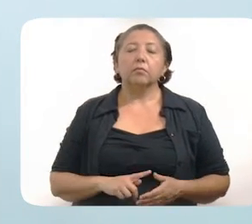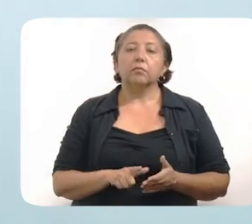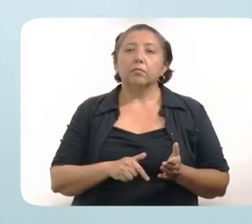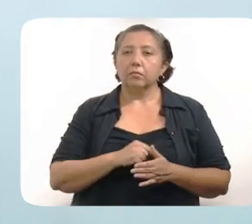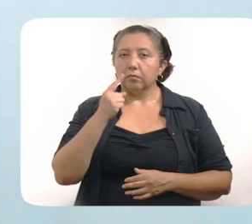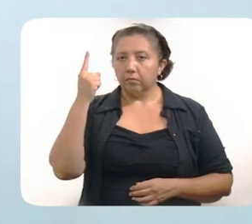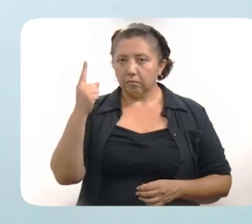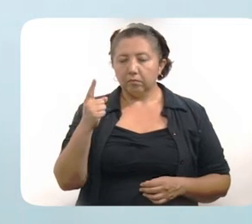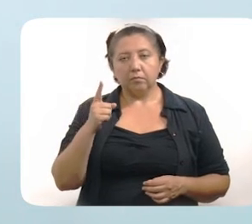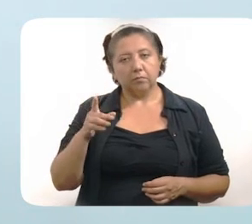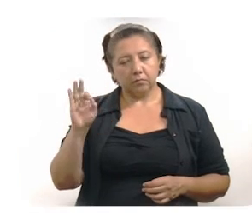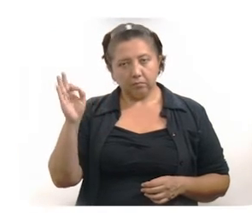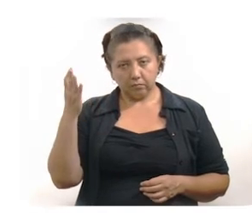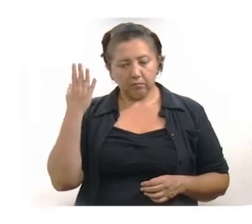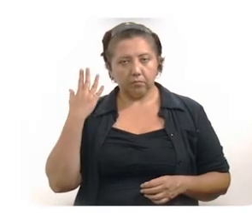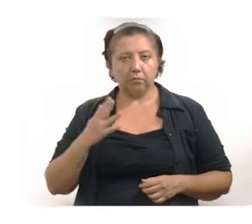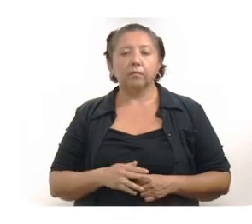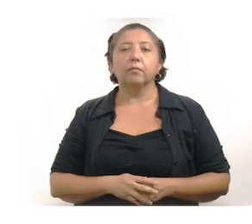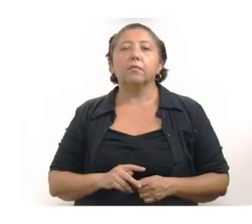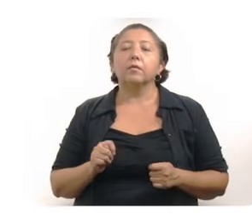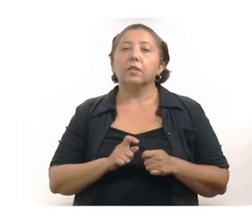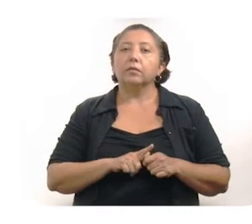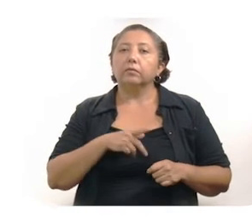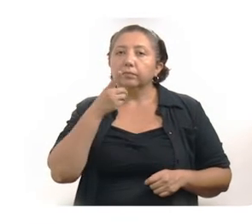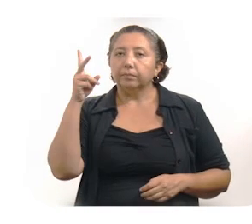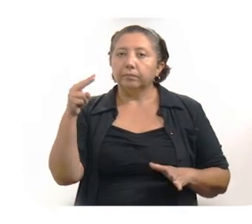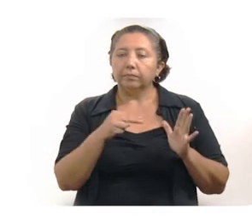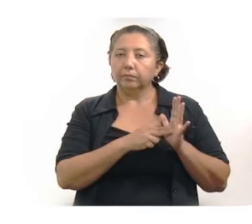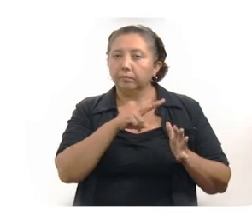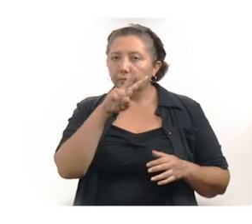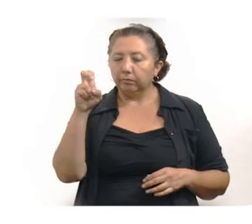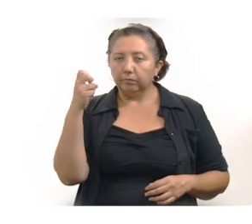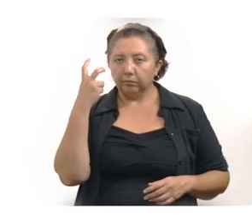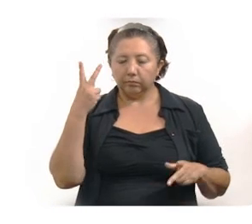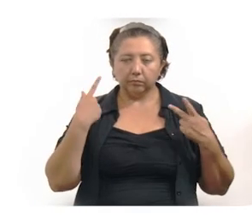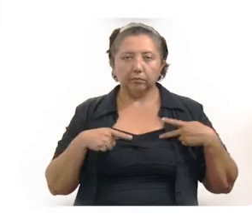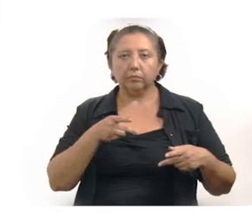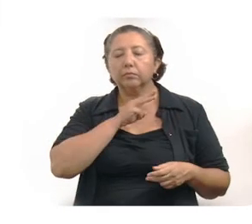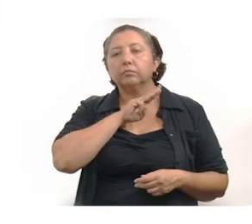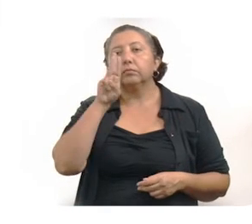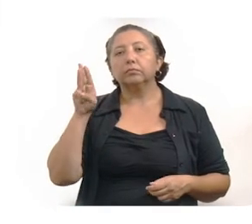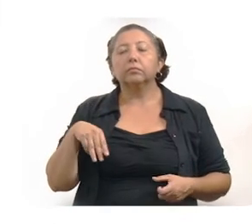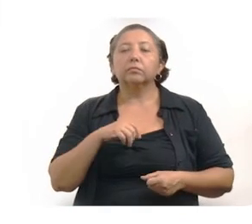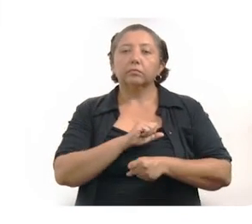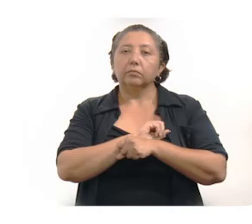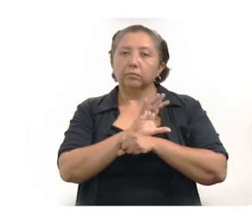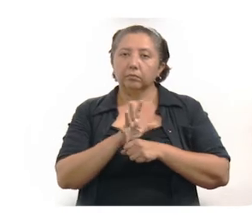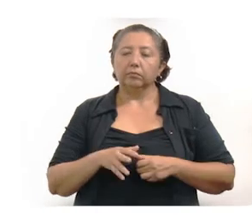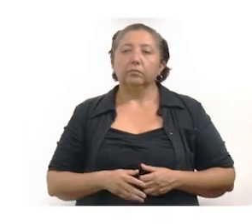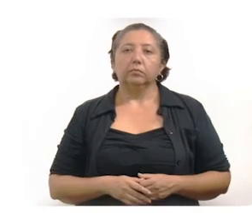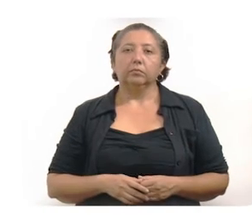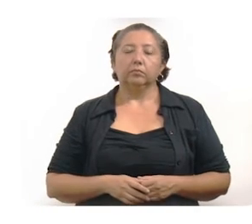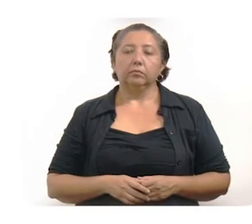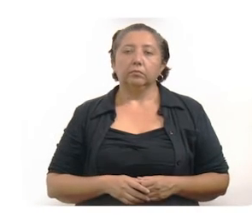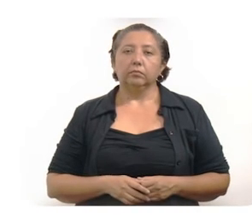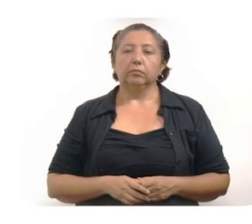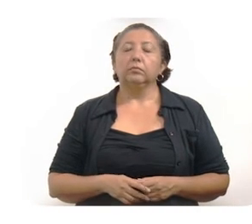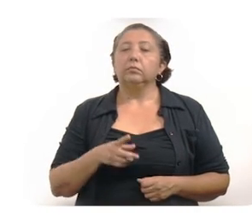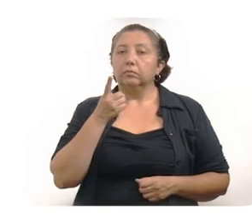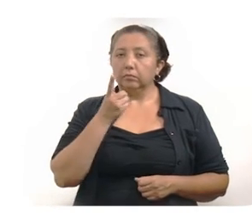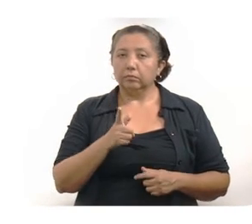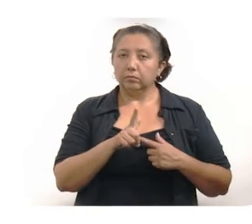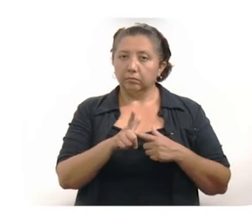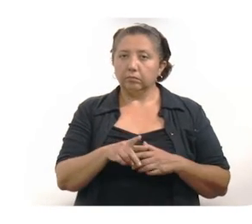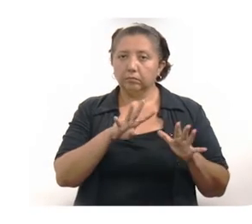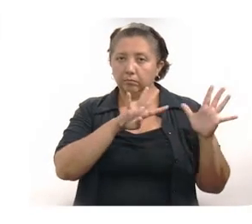con un caso y un foráneo en total son 2200 dos las personas fallecidas a causa de el coronavirus de los casos